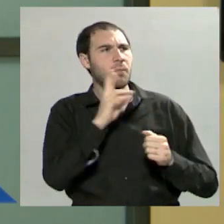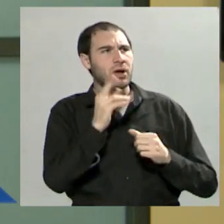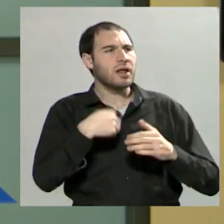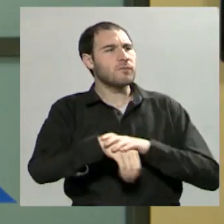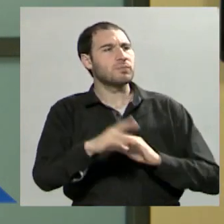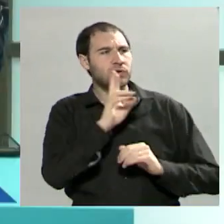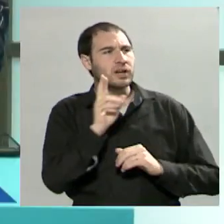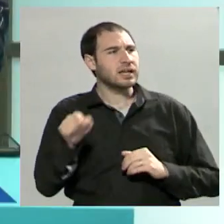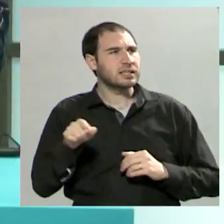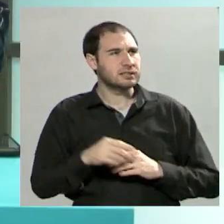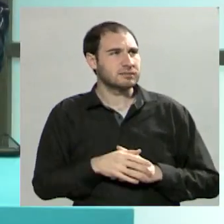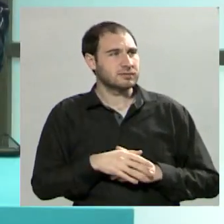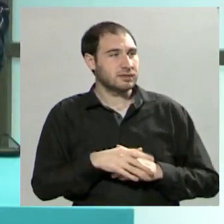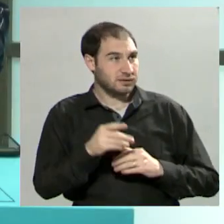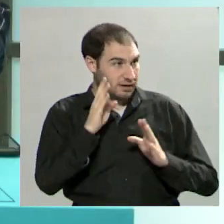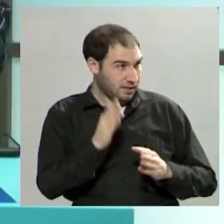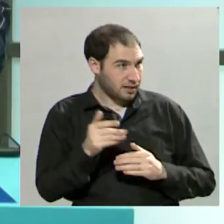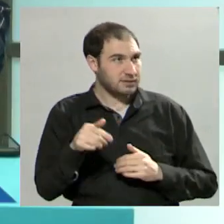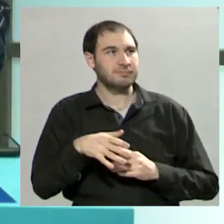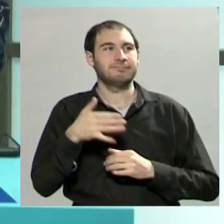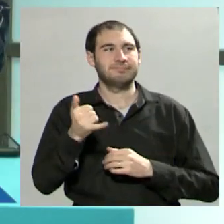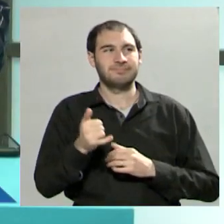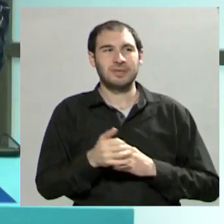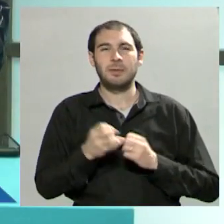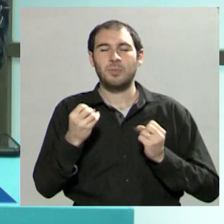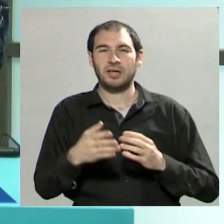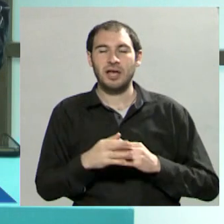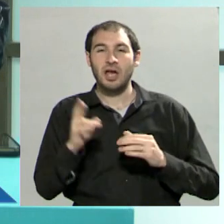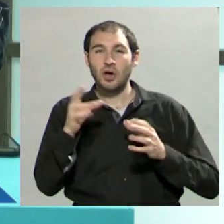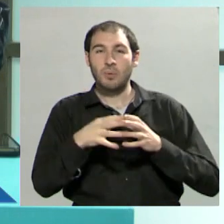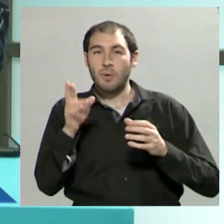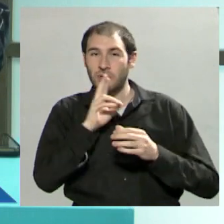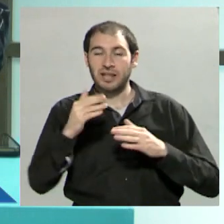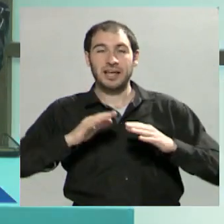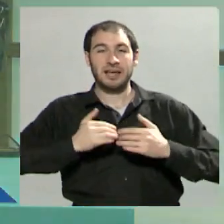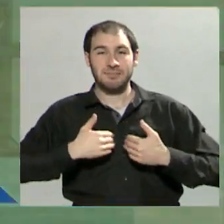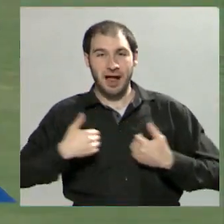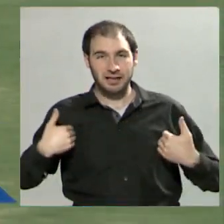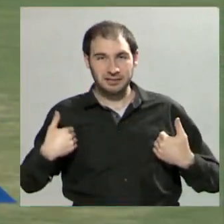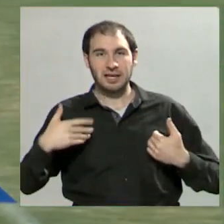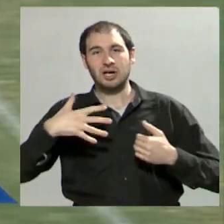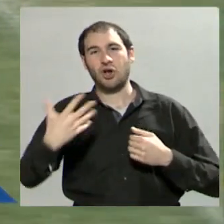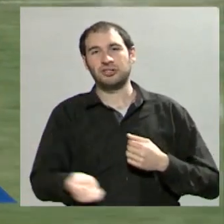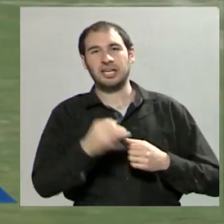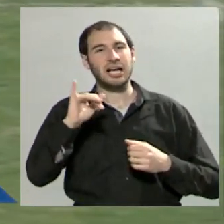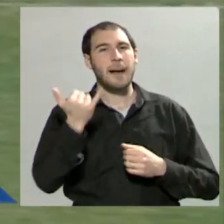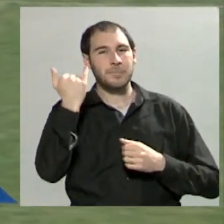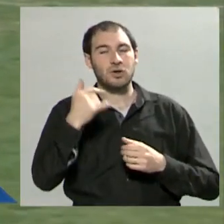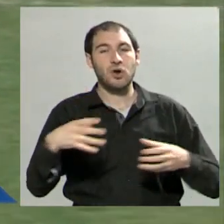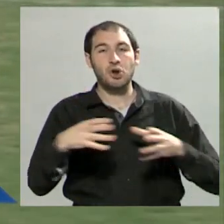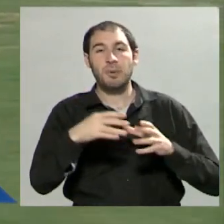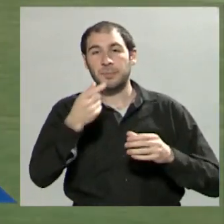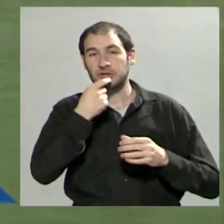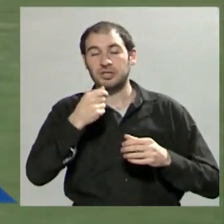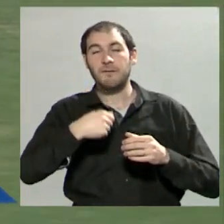fútbol femenino? Estaban contentas. Así es, porque las chicas de Gimnasia y Esgrima se consagraron campeonas de la Liga Mendocina